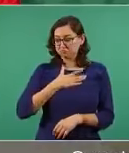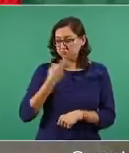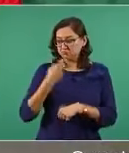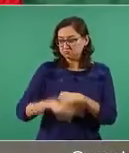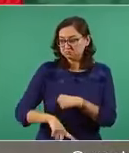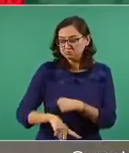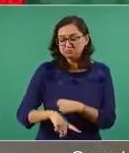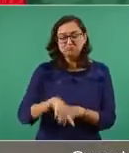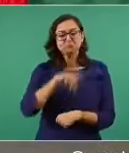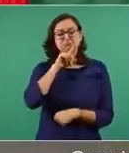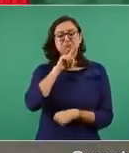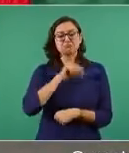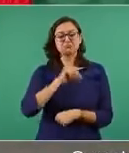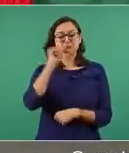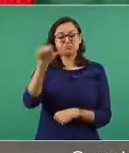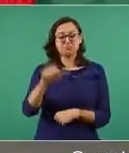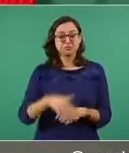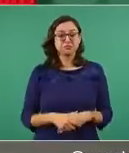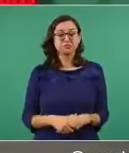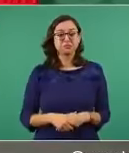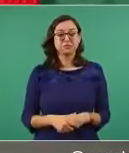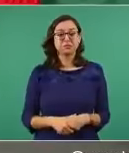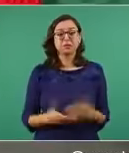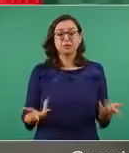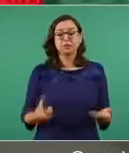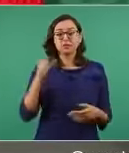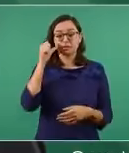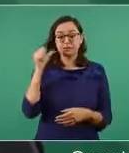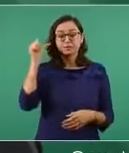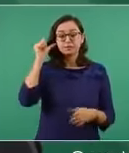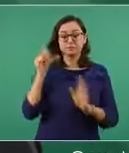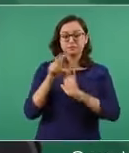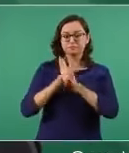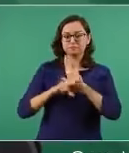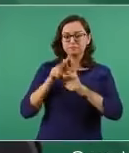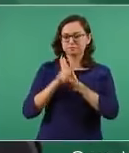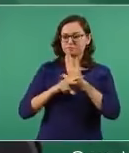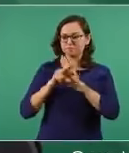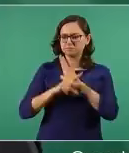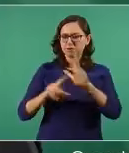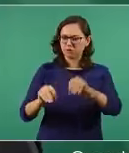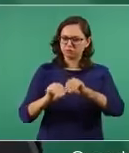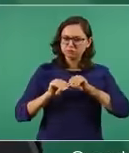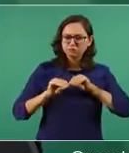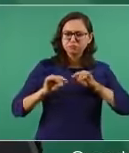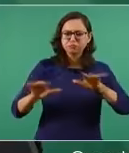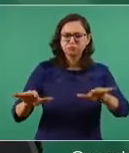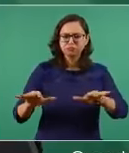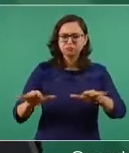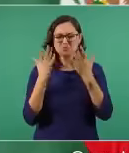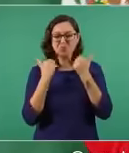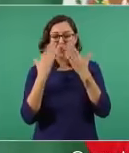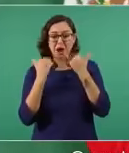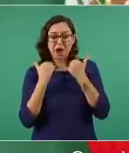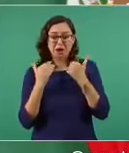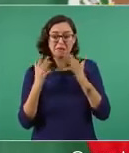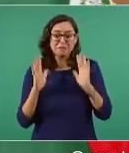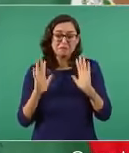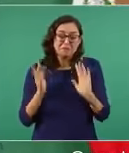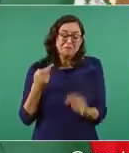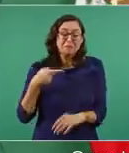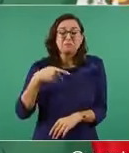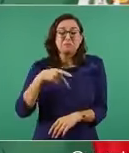Este video de ayer pues corresponde a otros videos de otros tiempos. Según